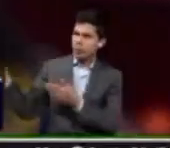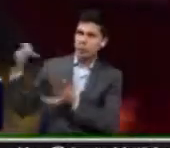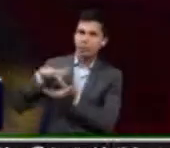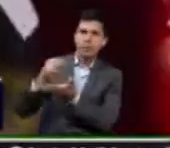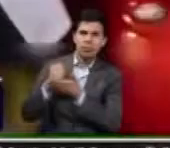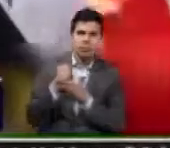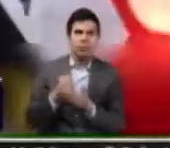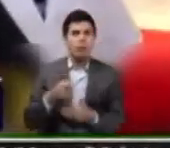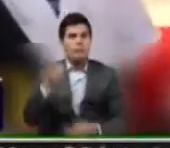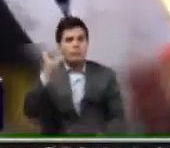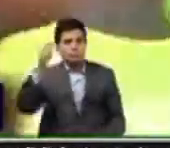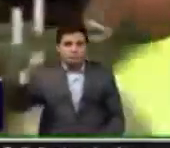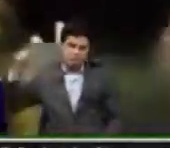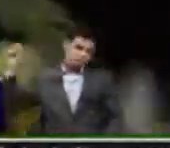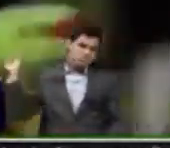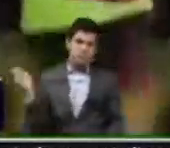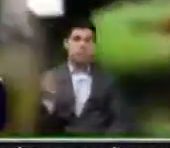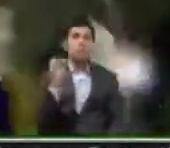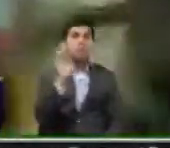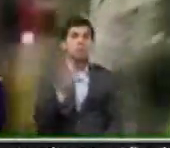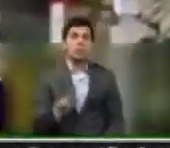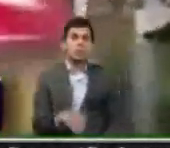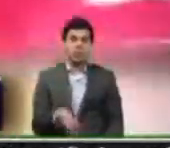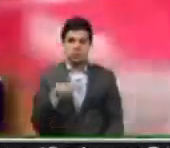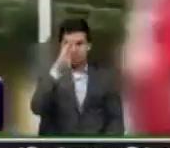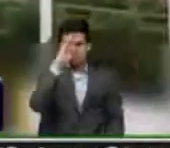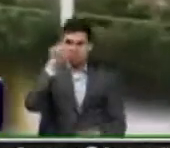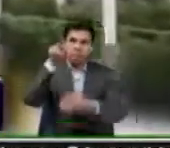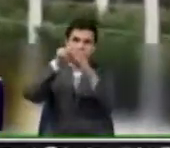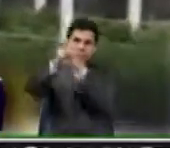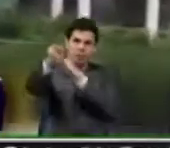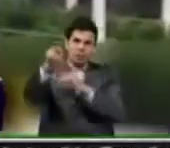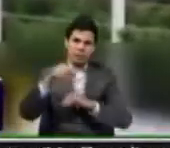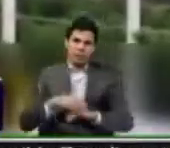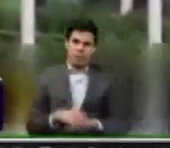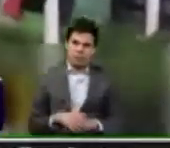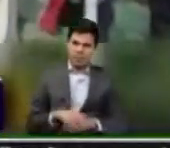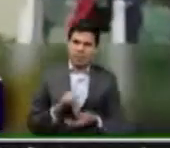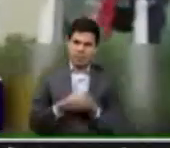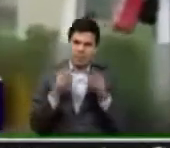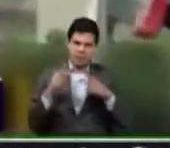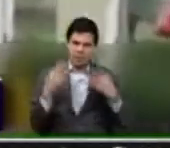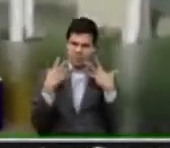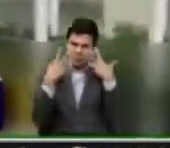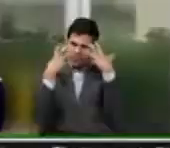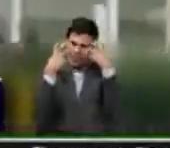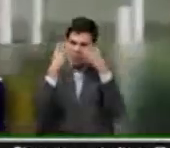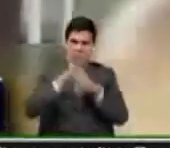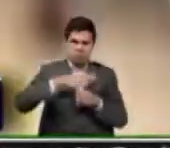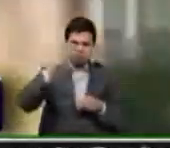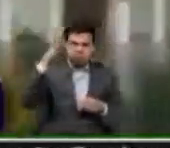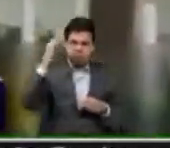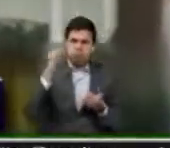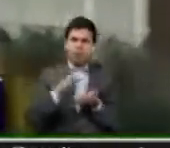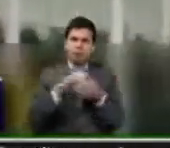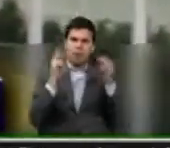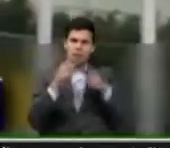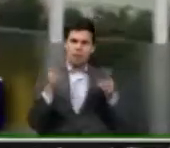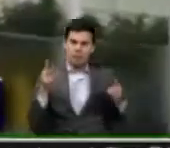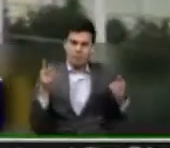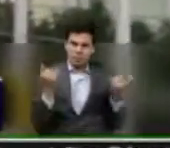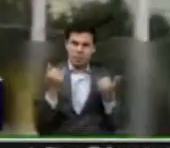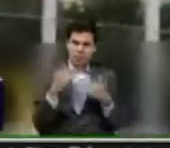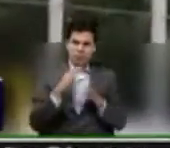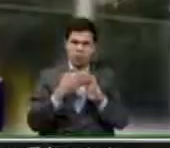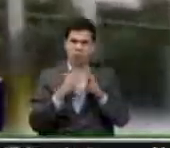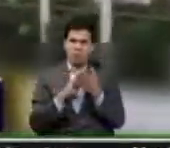me pega con el bolillo en la barriga. El agente tuvo que abandonar el lugar, pues el rechazo por su presunta actuación generó reacciones en una